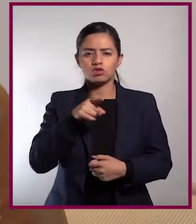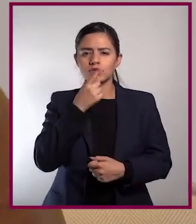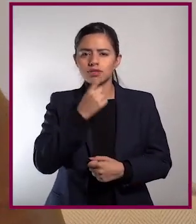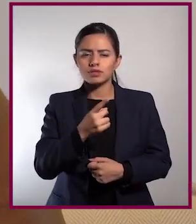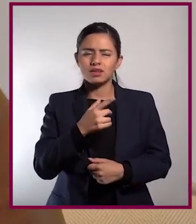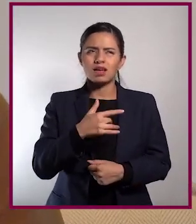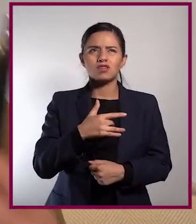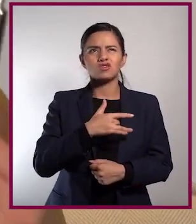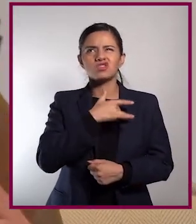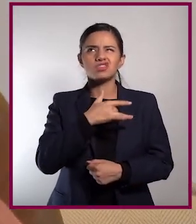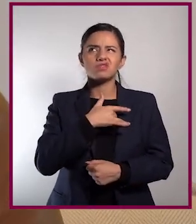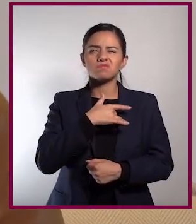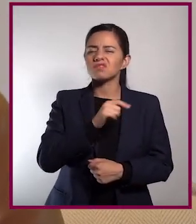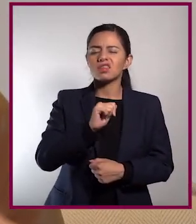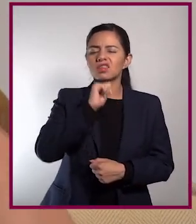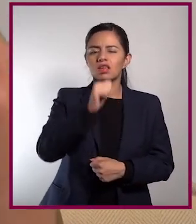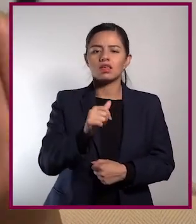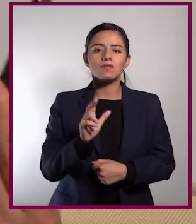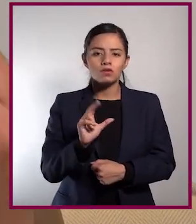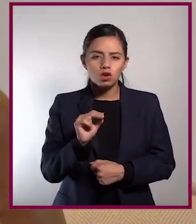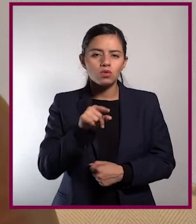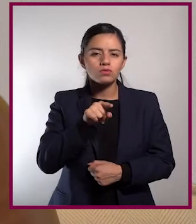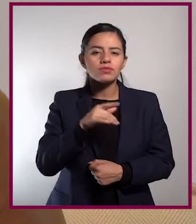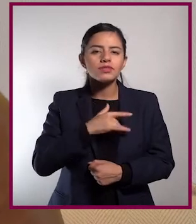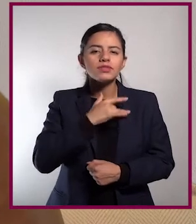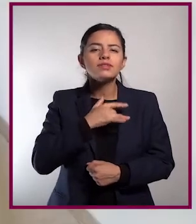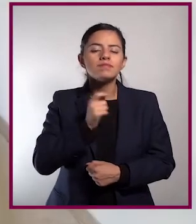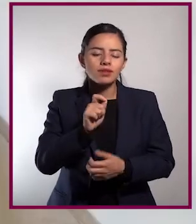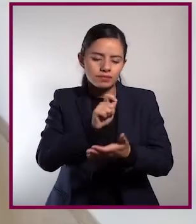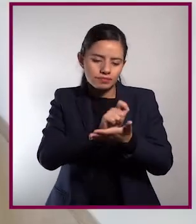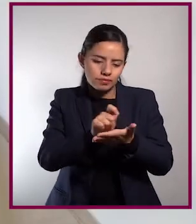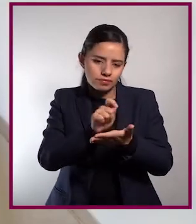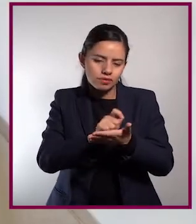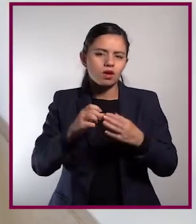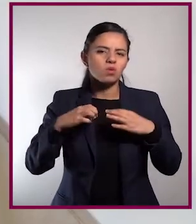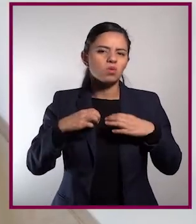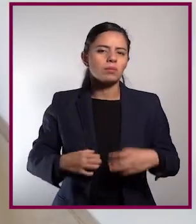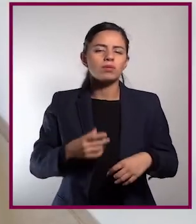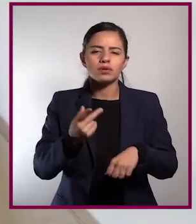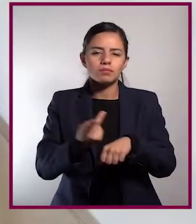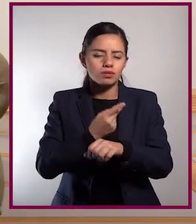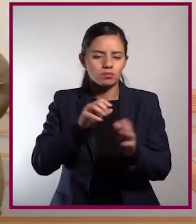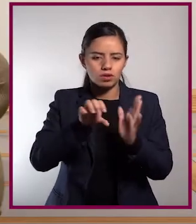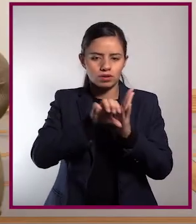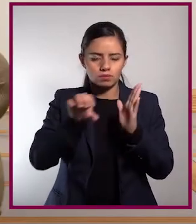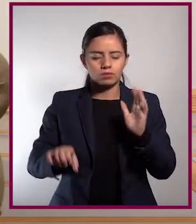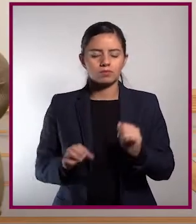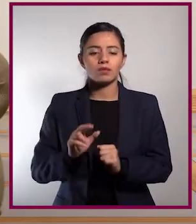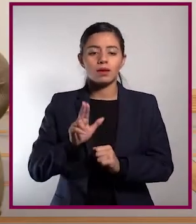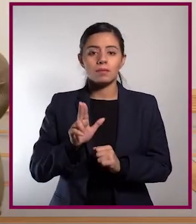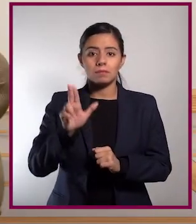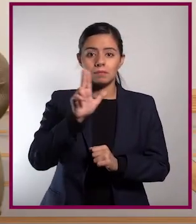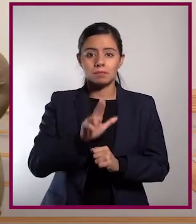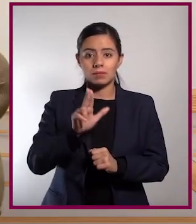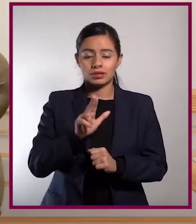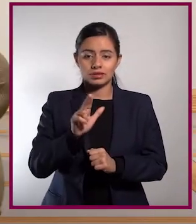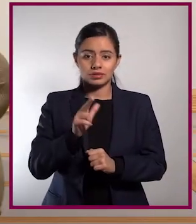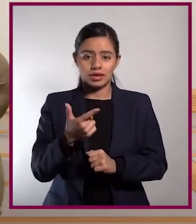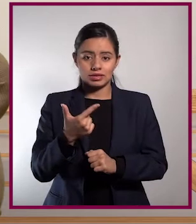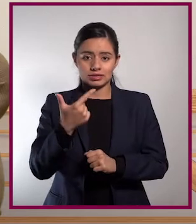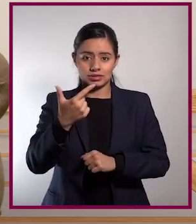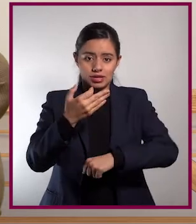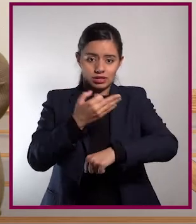no siento nada. Mejor busca una palabra que se acerque a eso que sientes. Describe lo que sucede en tu cuerpo. Ejemplo,